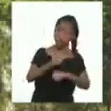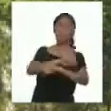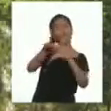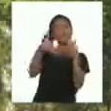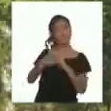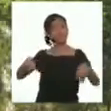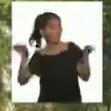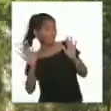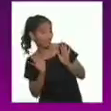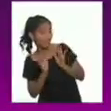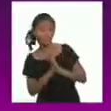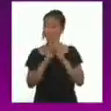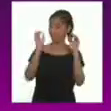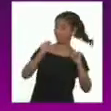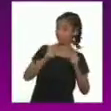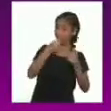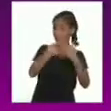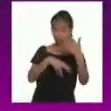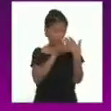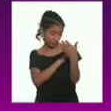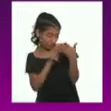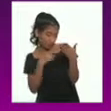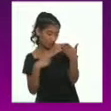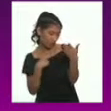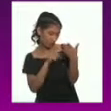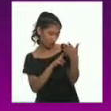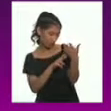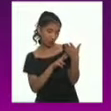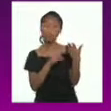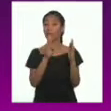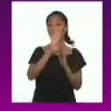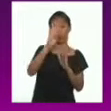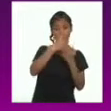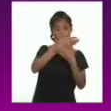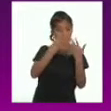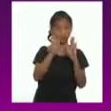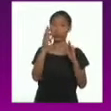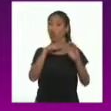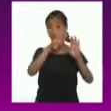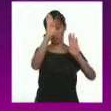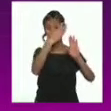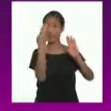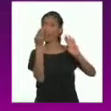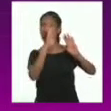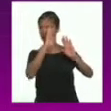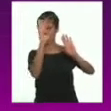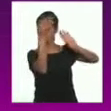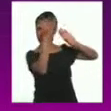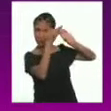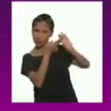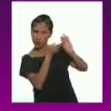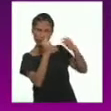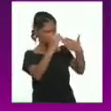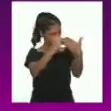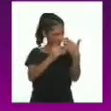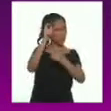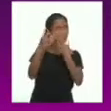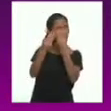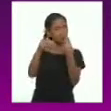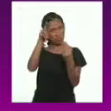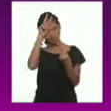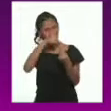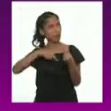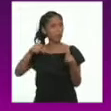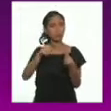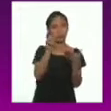realidad. Sí, según el texto que leí con mi abuelo en la biblioteca municipal en la que él trabajaba, en esa época muchos